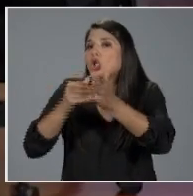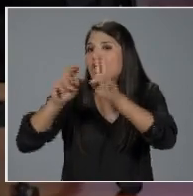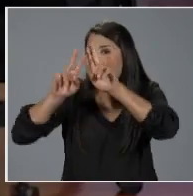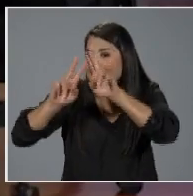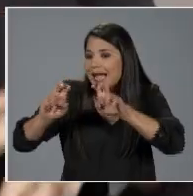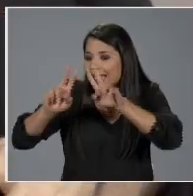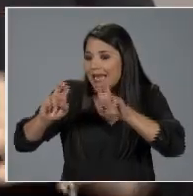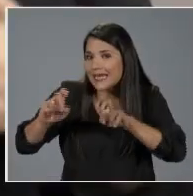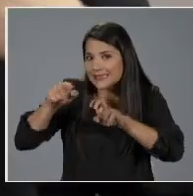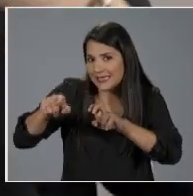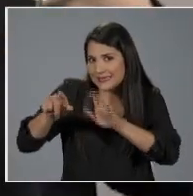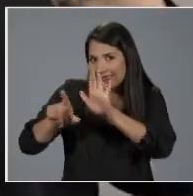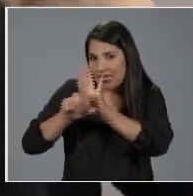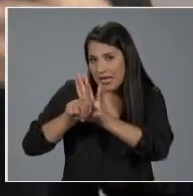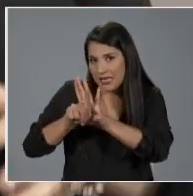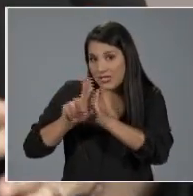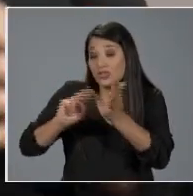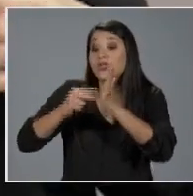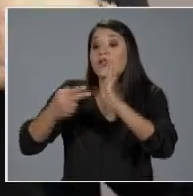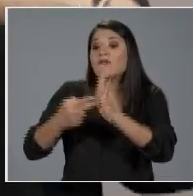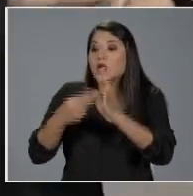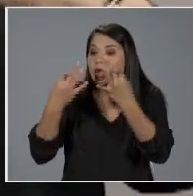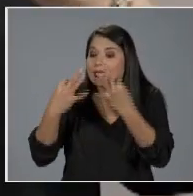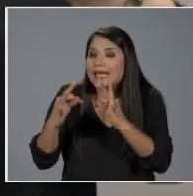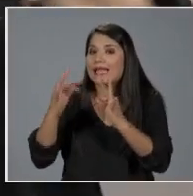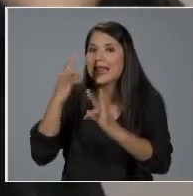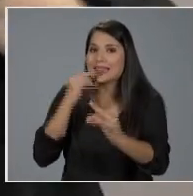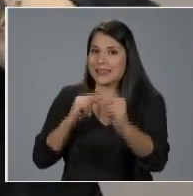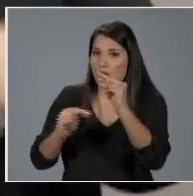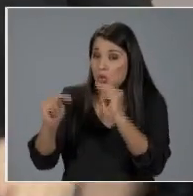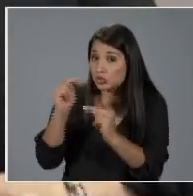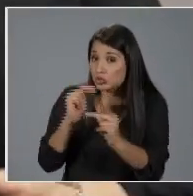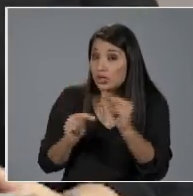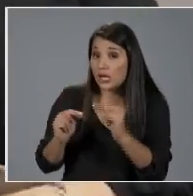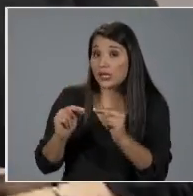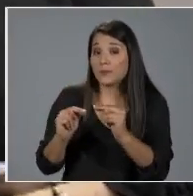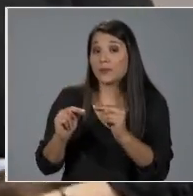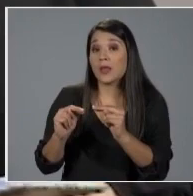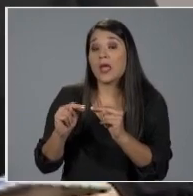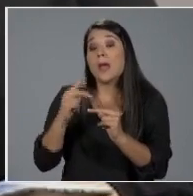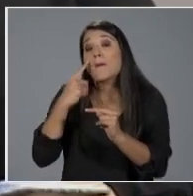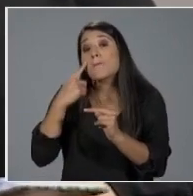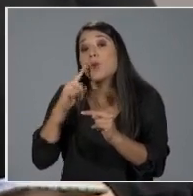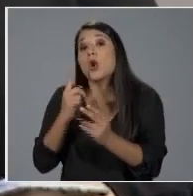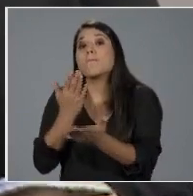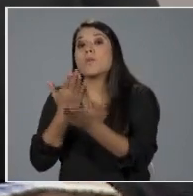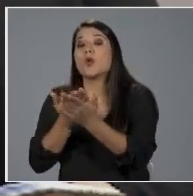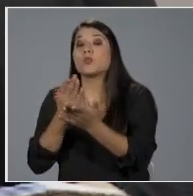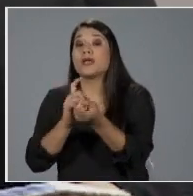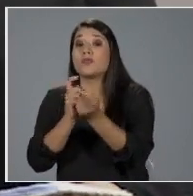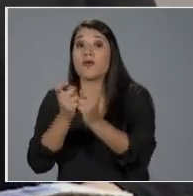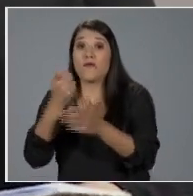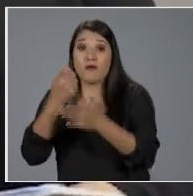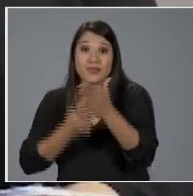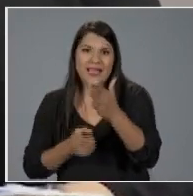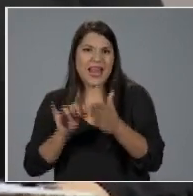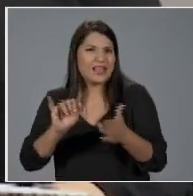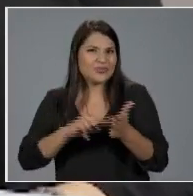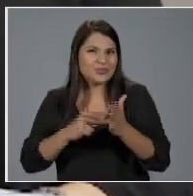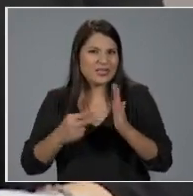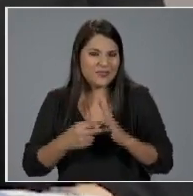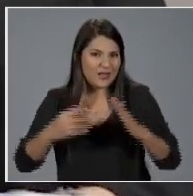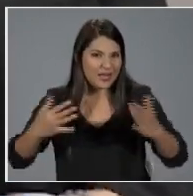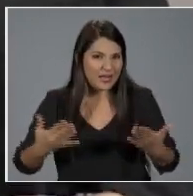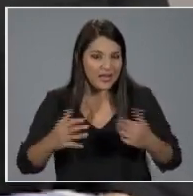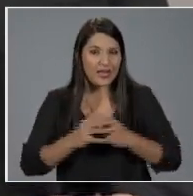enmienda. O sea que vamos a buscar negociación y demás, pero hay posibilidad de enmienda a la propuesta de reforma fiscal. Entonces esto quiere decir